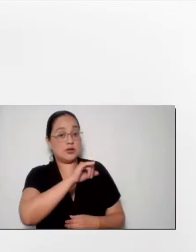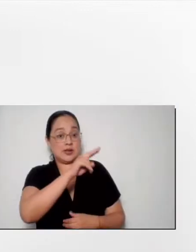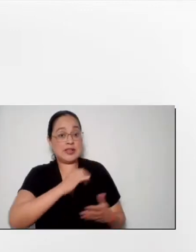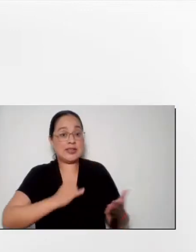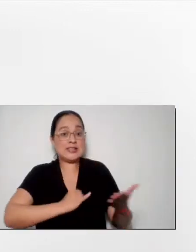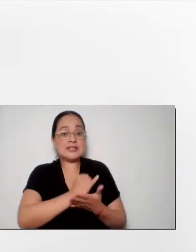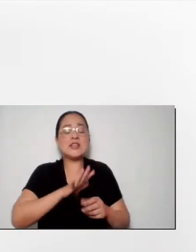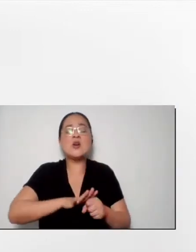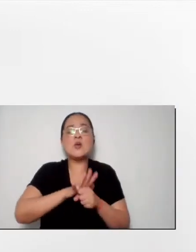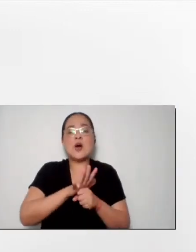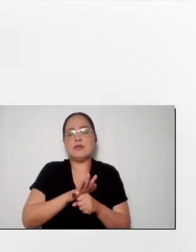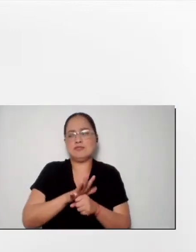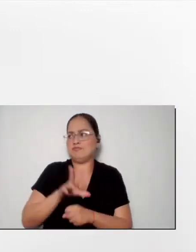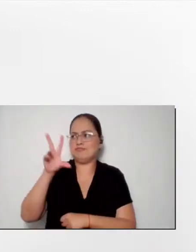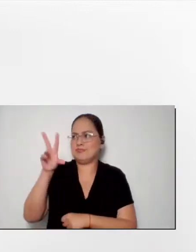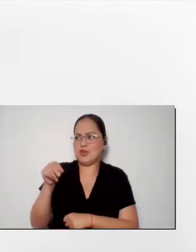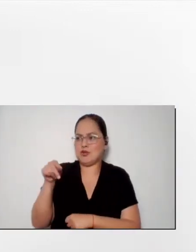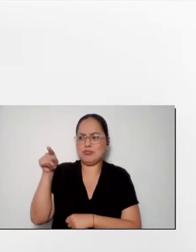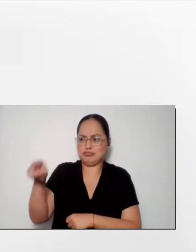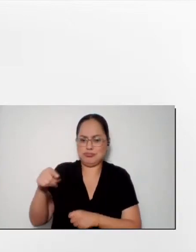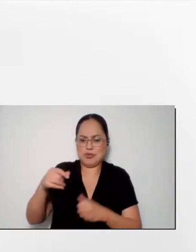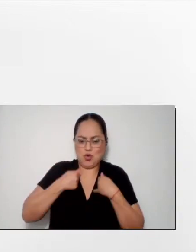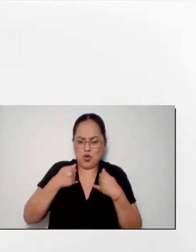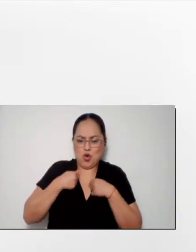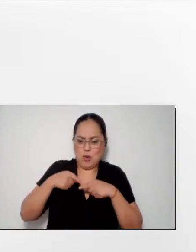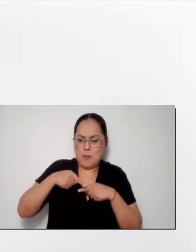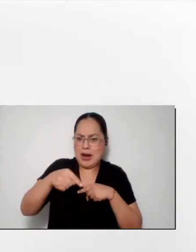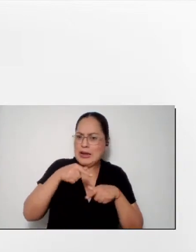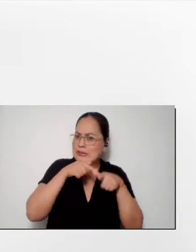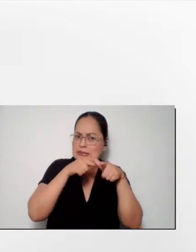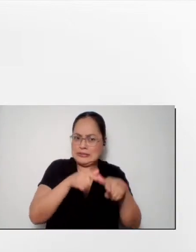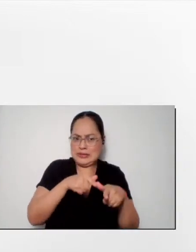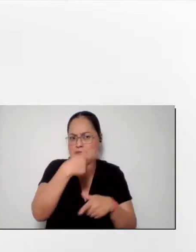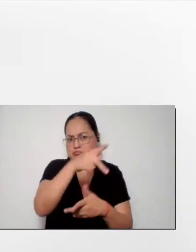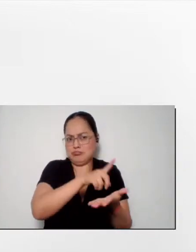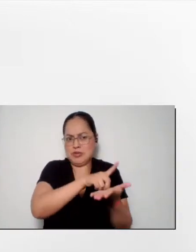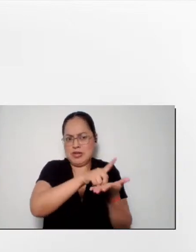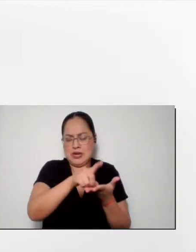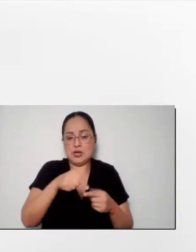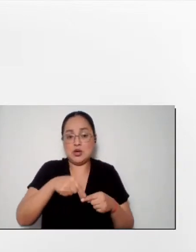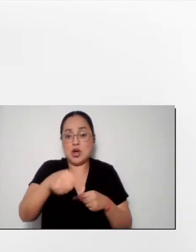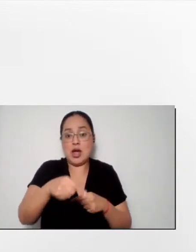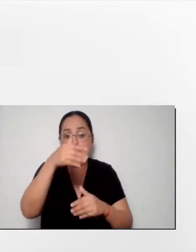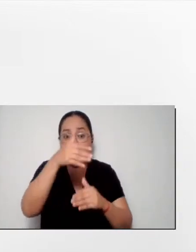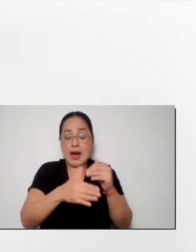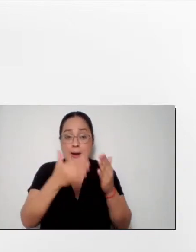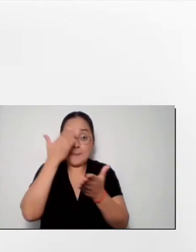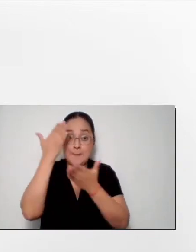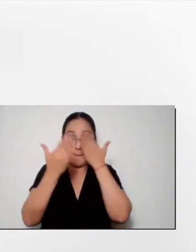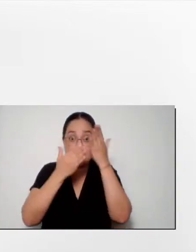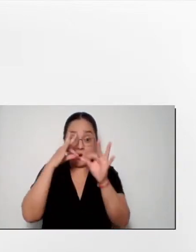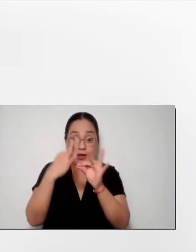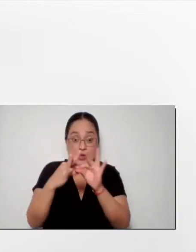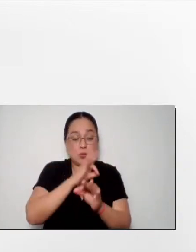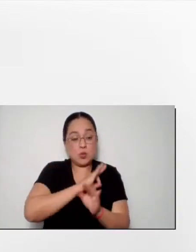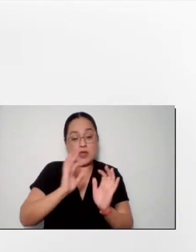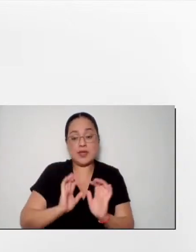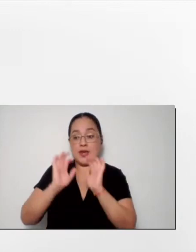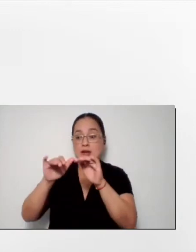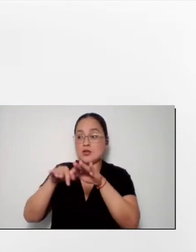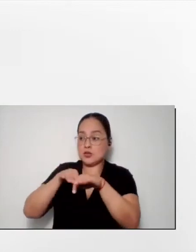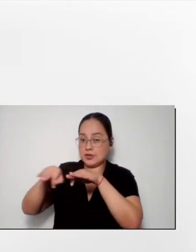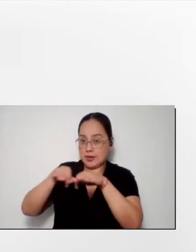tienen derecho a estos alimentos hasta completar una formación que les permita ejercer un oficio u una